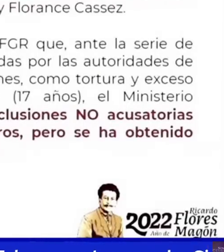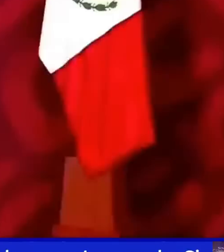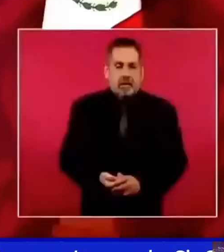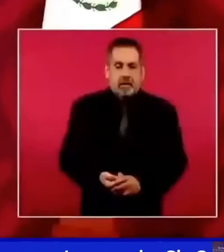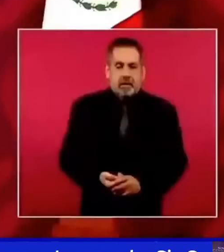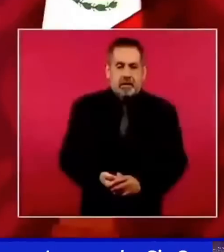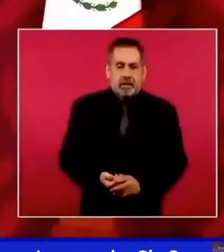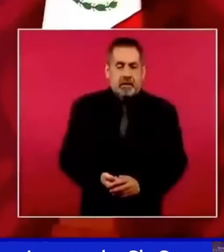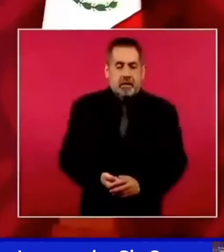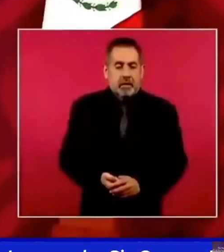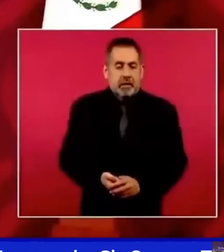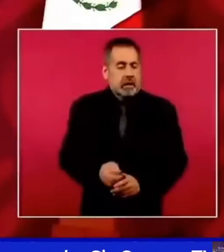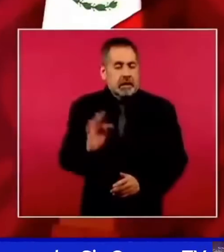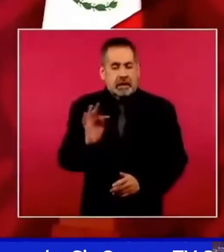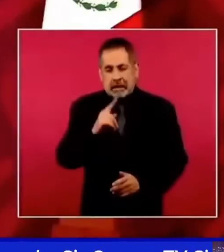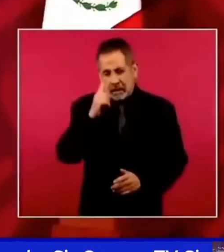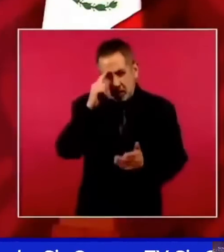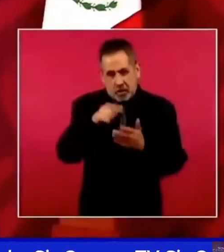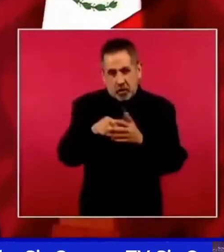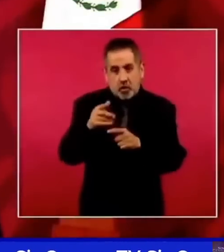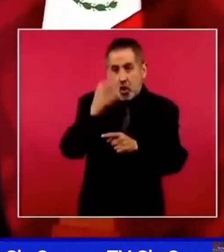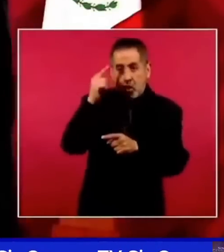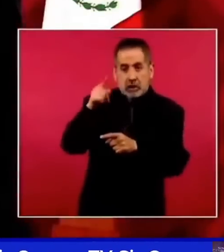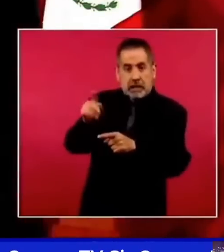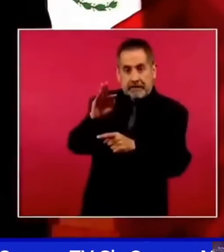seguramente esto no lo sabe el fiscal,